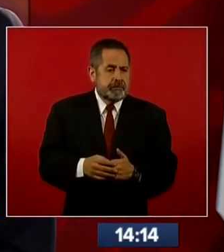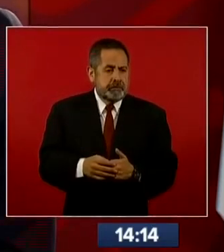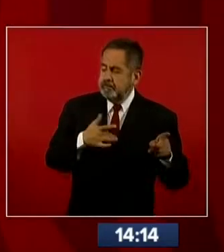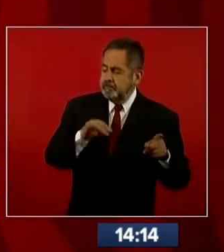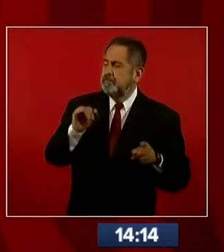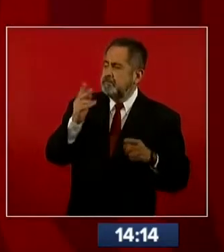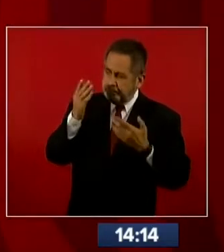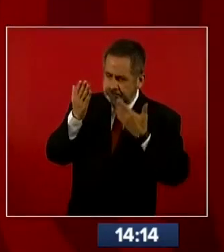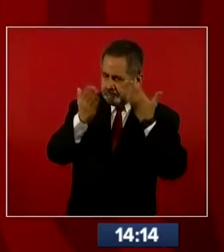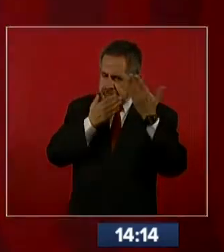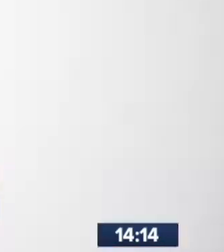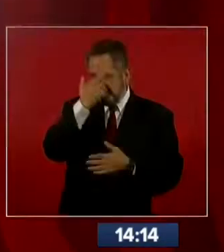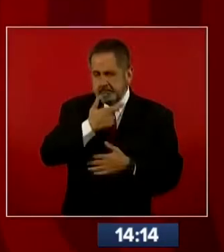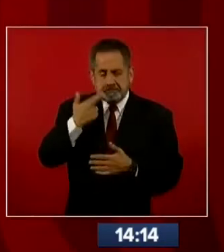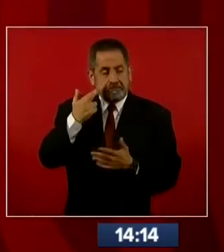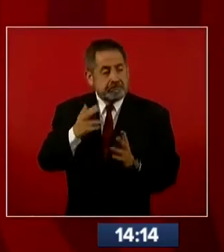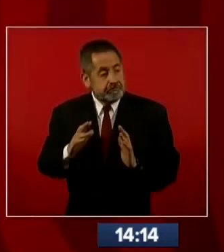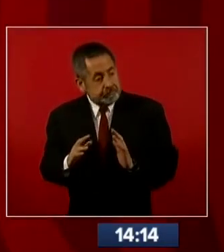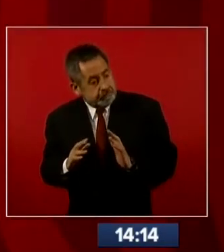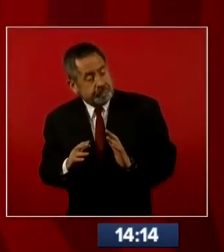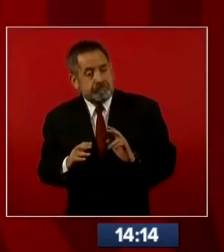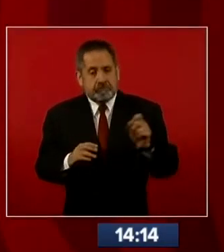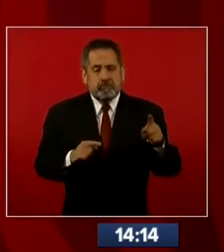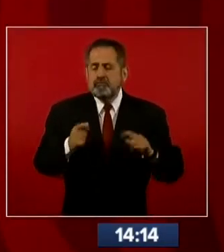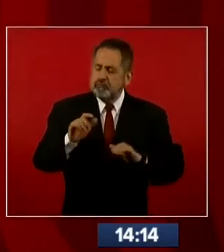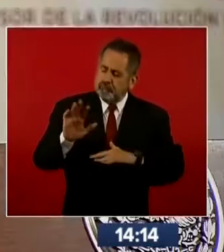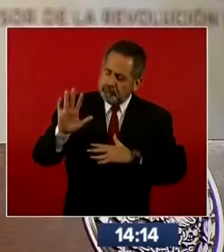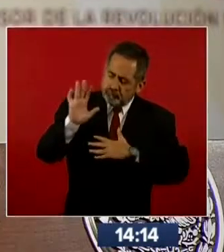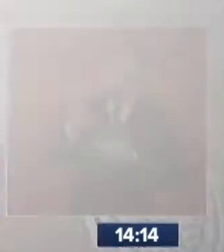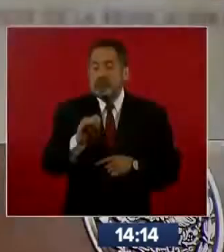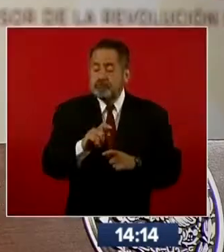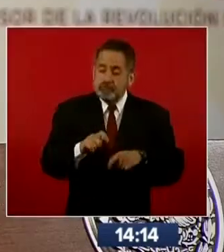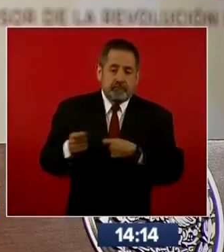migratorio, si hay el compromiso de